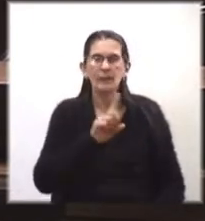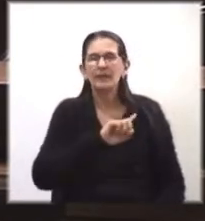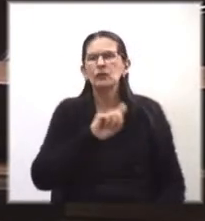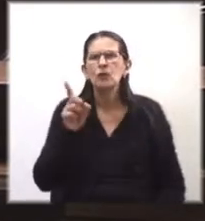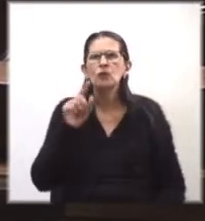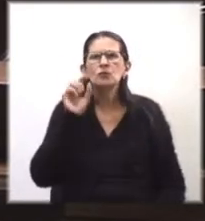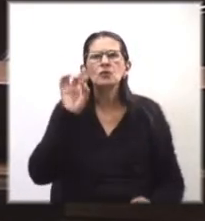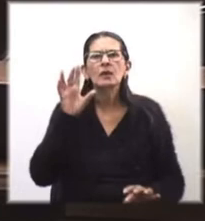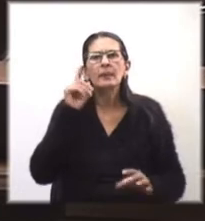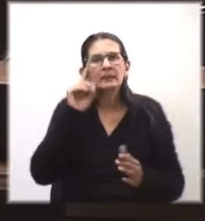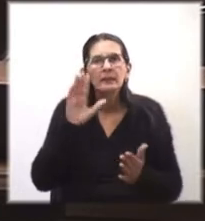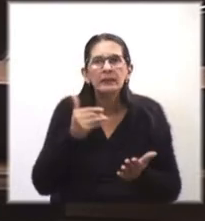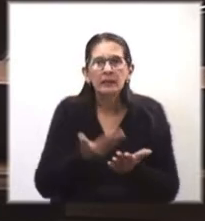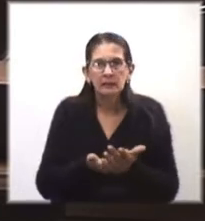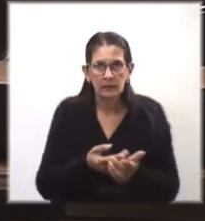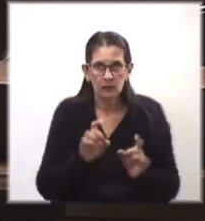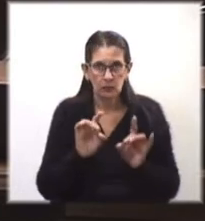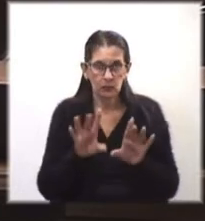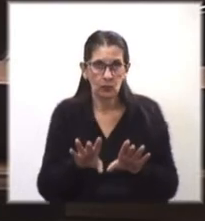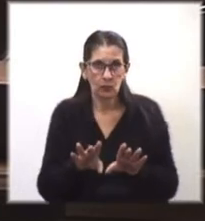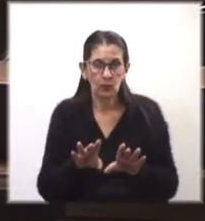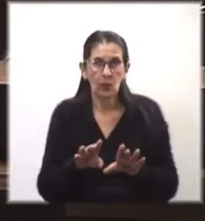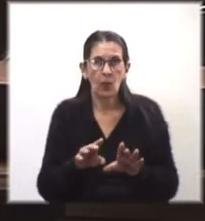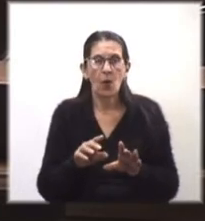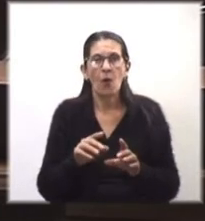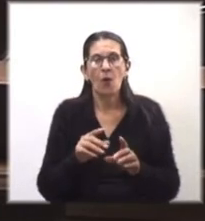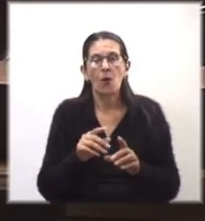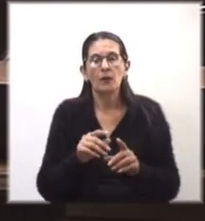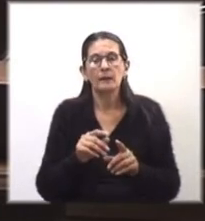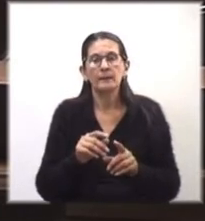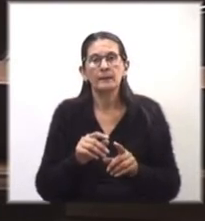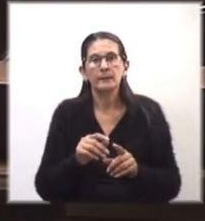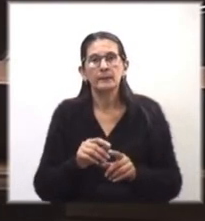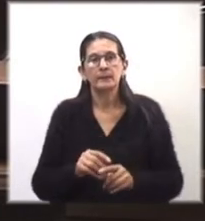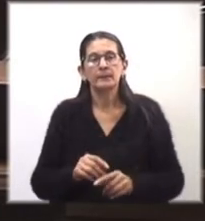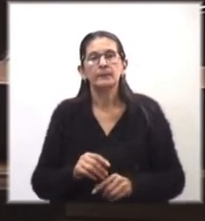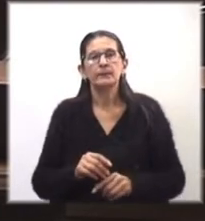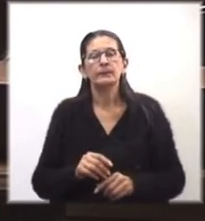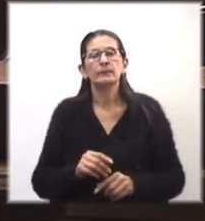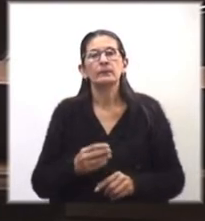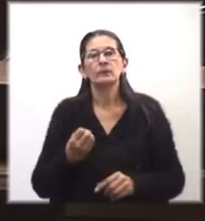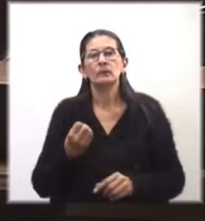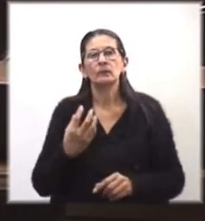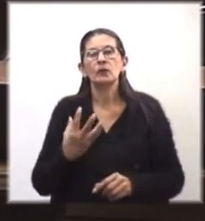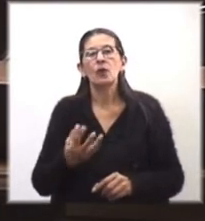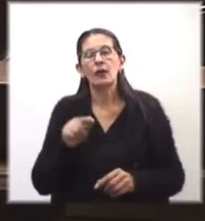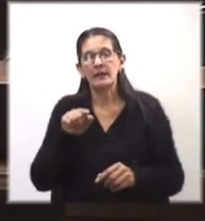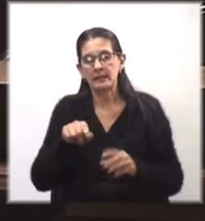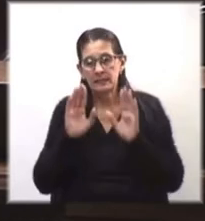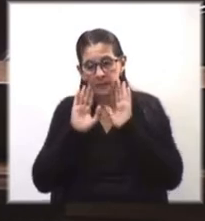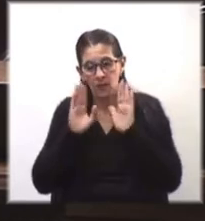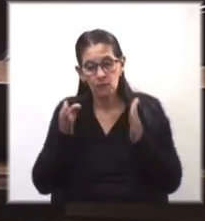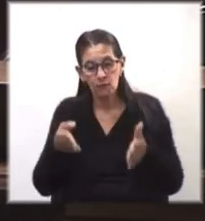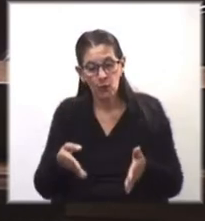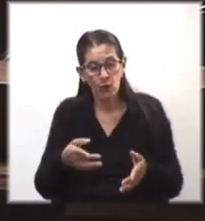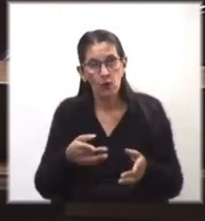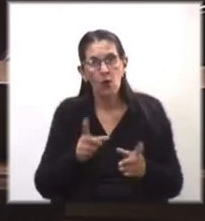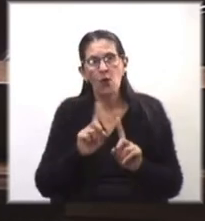plantean un manifiesto con ese encargo, con ese foco, sino